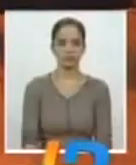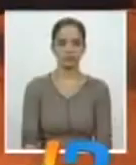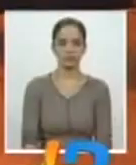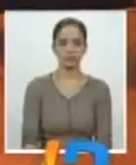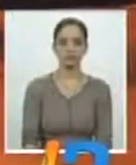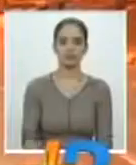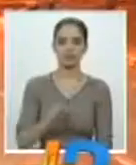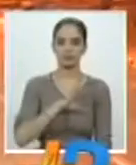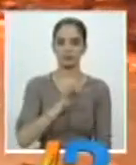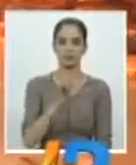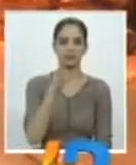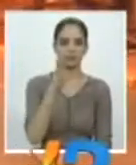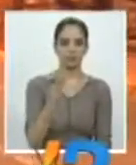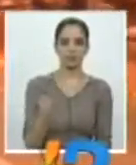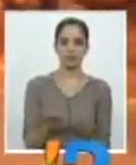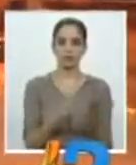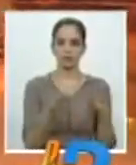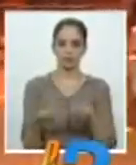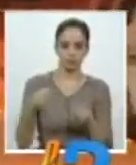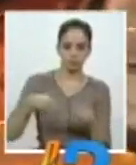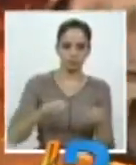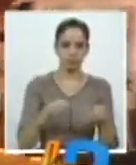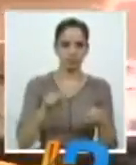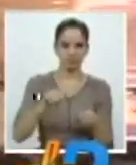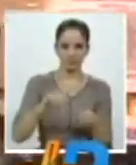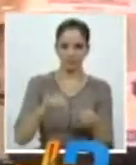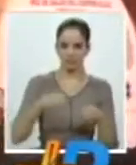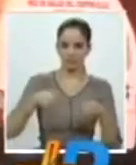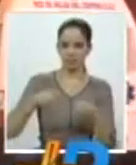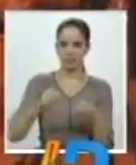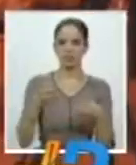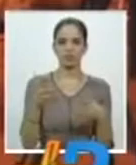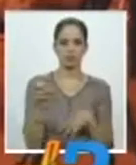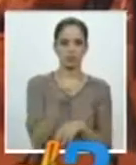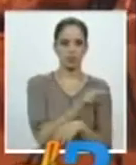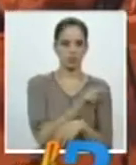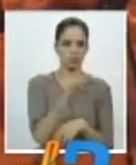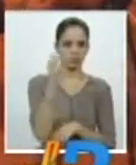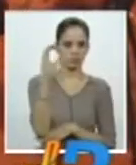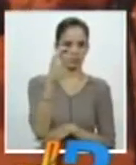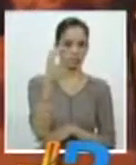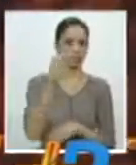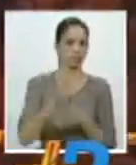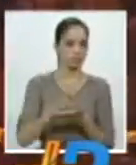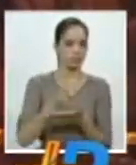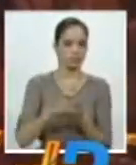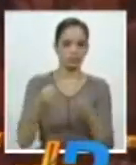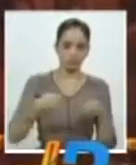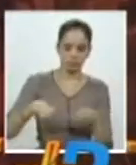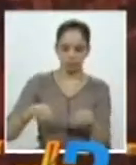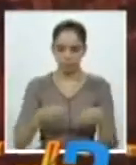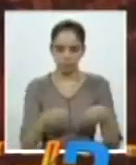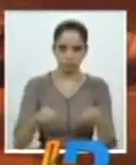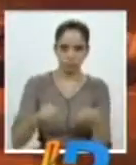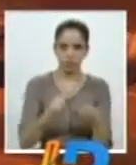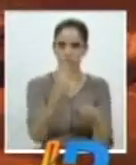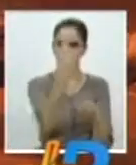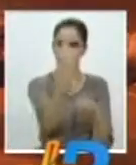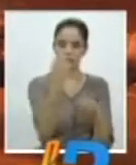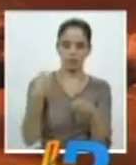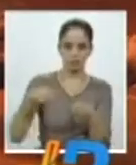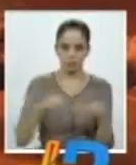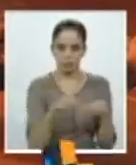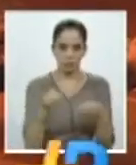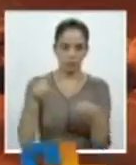En Cali, un hombre murió cuando se movilizaba en esta motocicleta por el norte de la ciudad y perdió el control chocándose con una señal de tránsito.